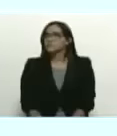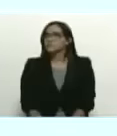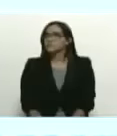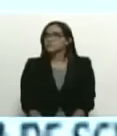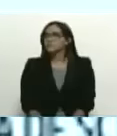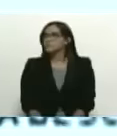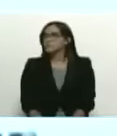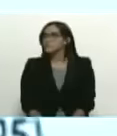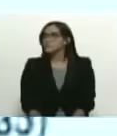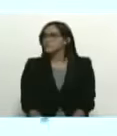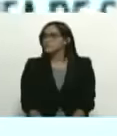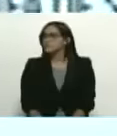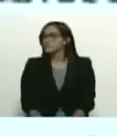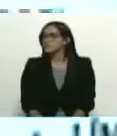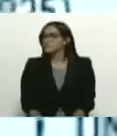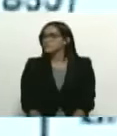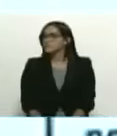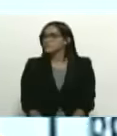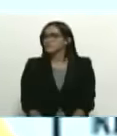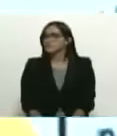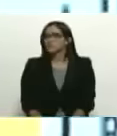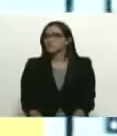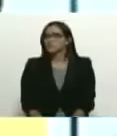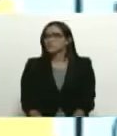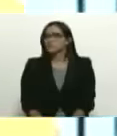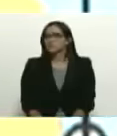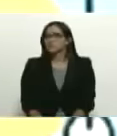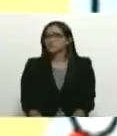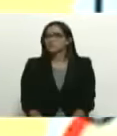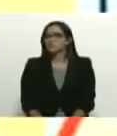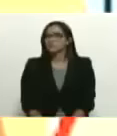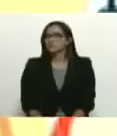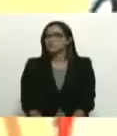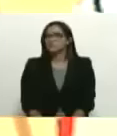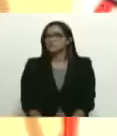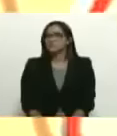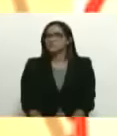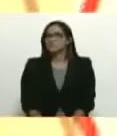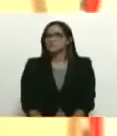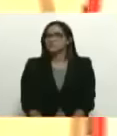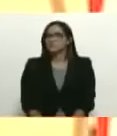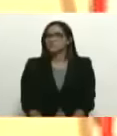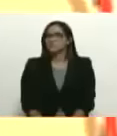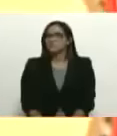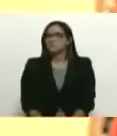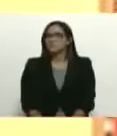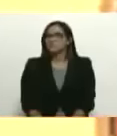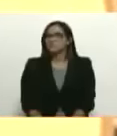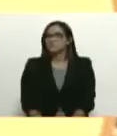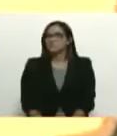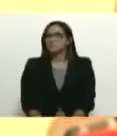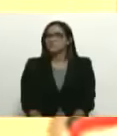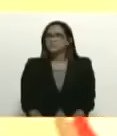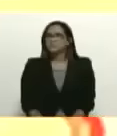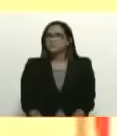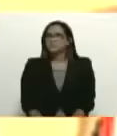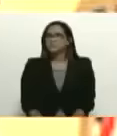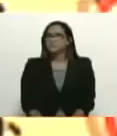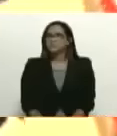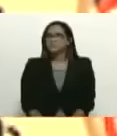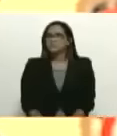la francesa, la holandesa y la inglesa. La inglesa ahora es Guyana, la que era holandesa ahora se llama Surinam. Y todavía existe